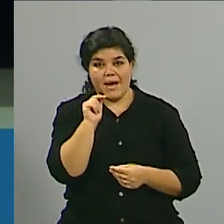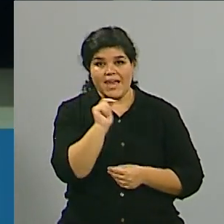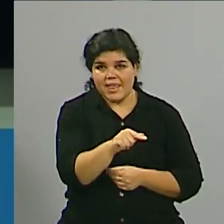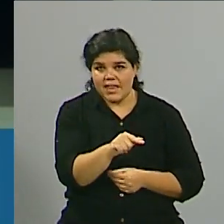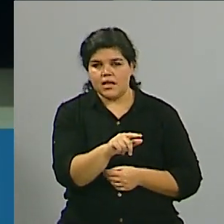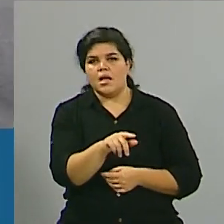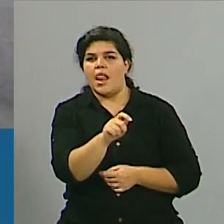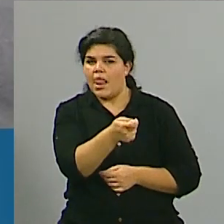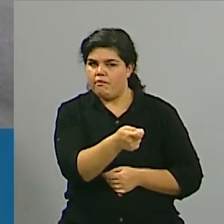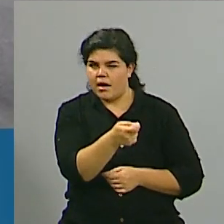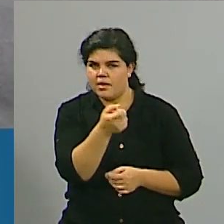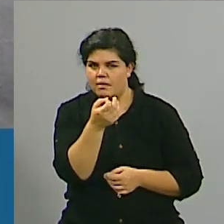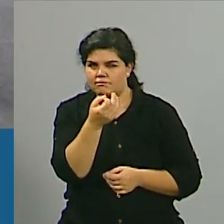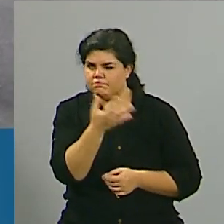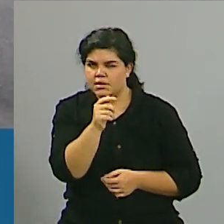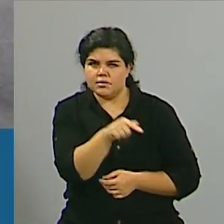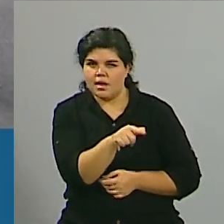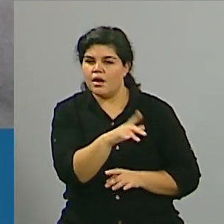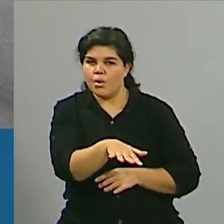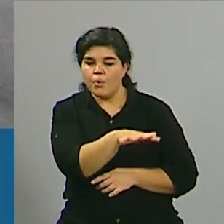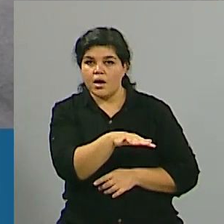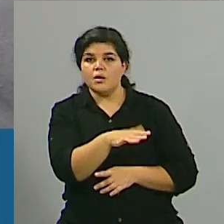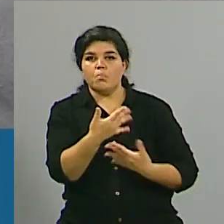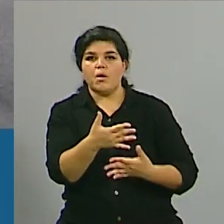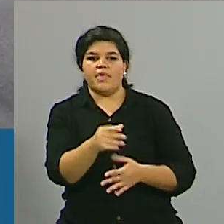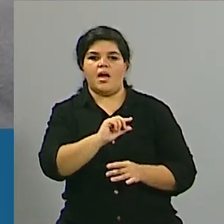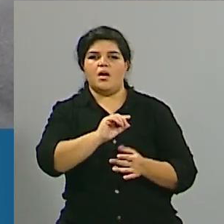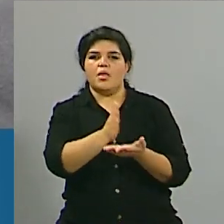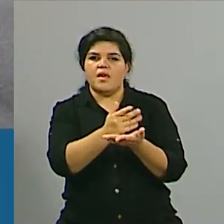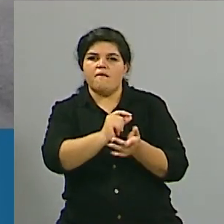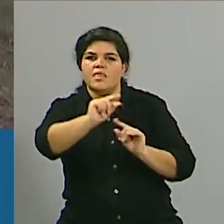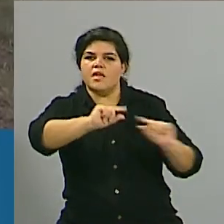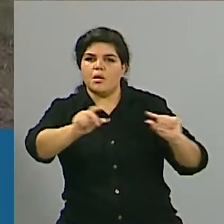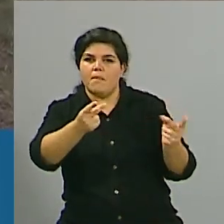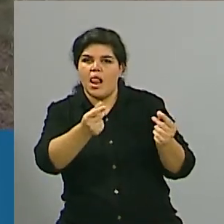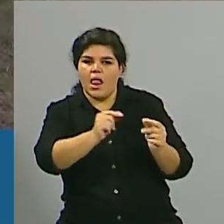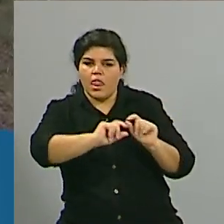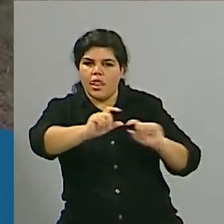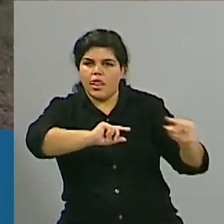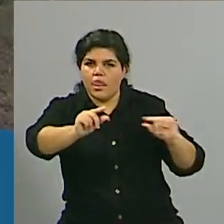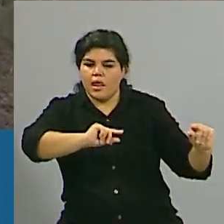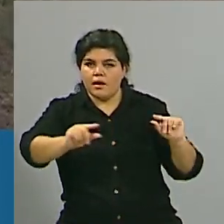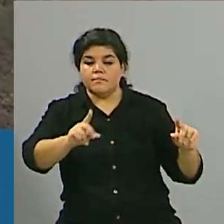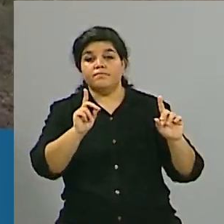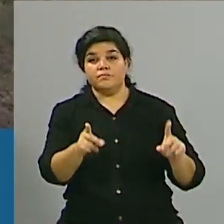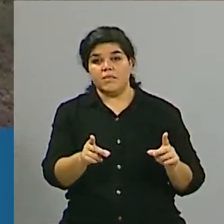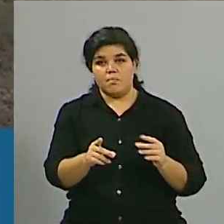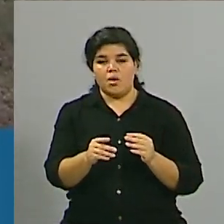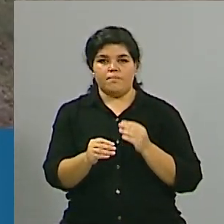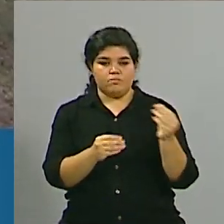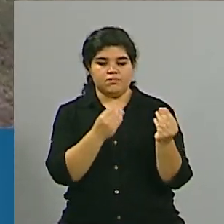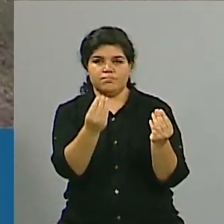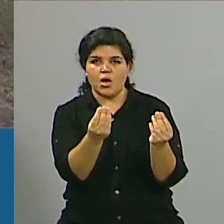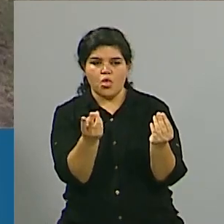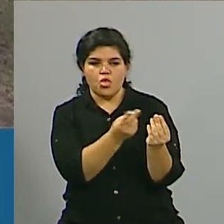particular, y para que también se redistribuyan mayores fondos, los dos precandidatos del Frente Elegida actualmente, uno diputado y el otro senador, se negaron